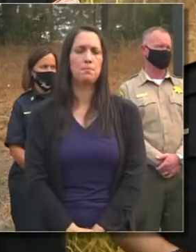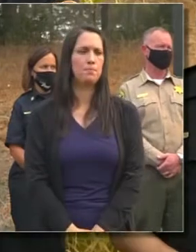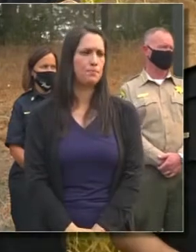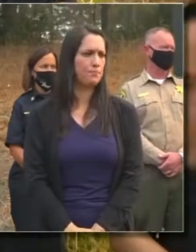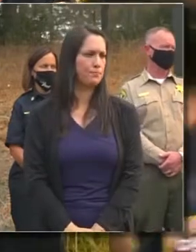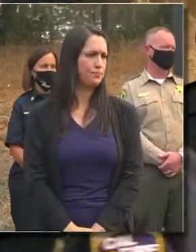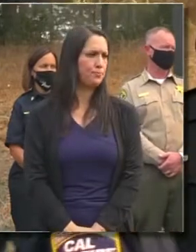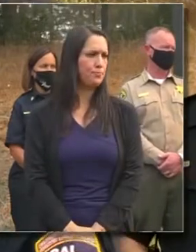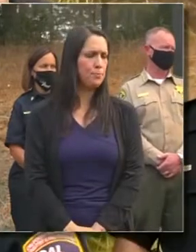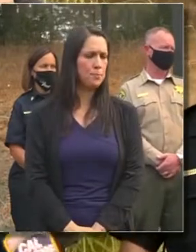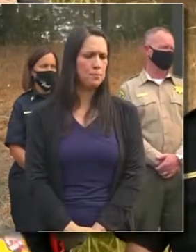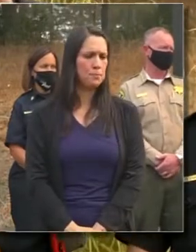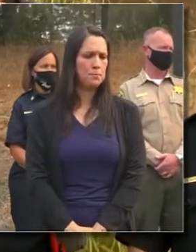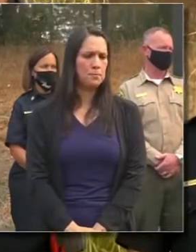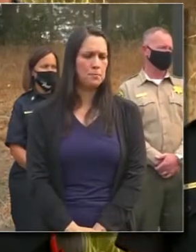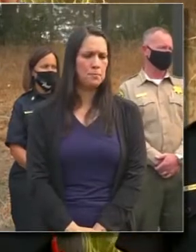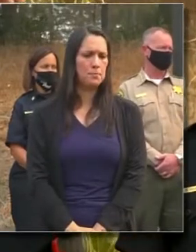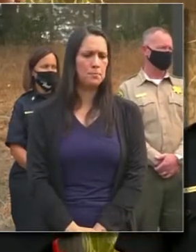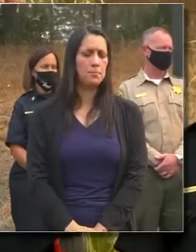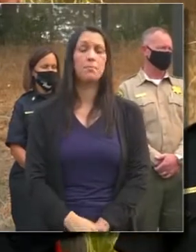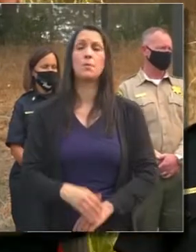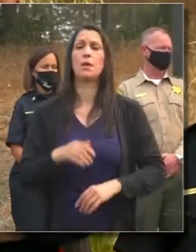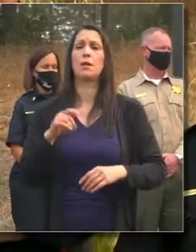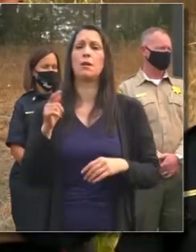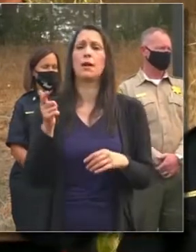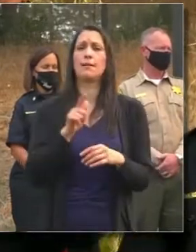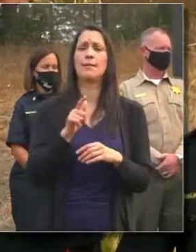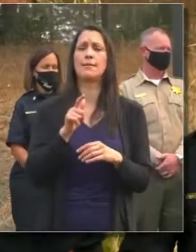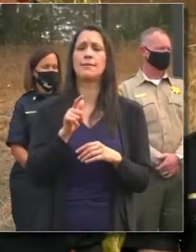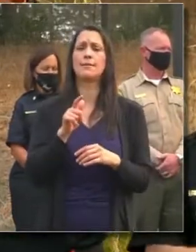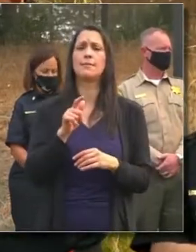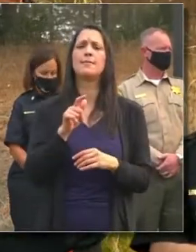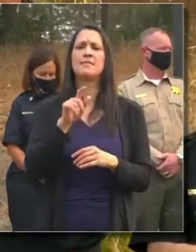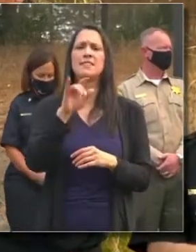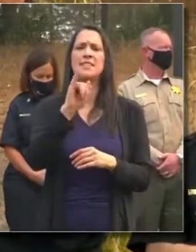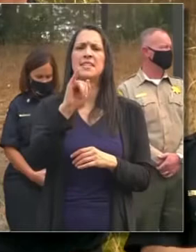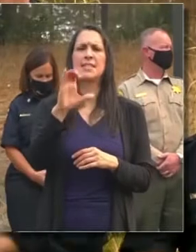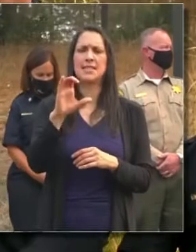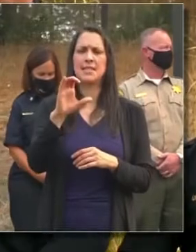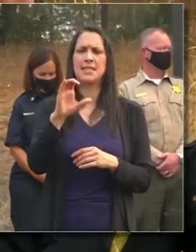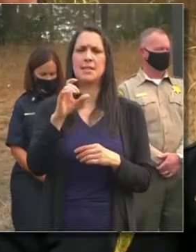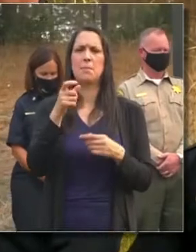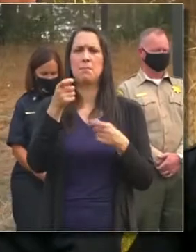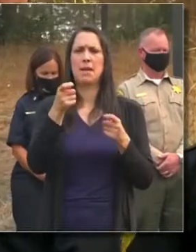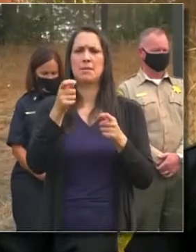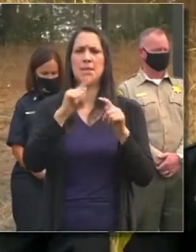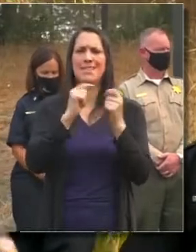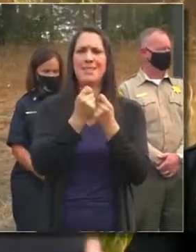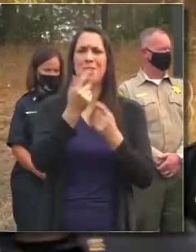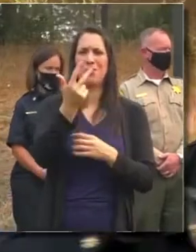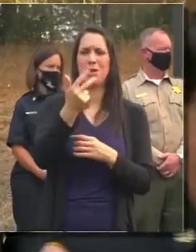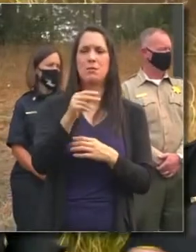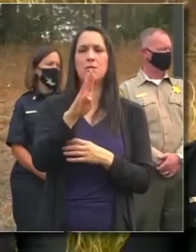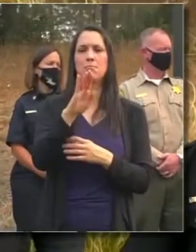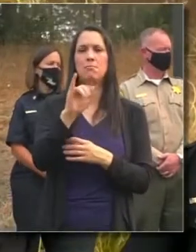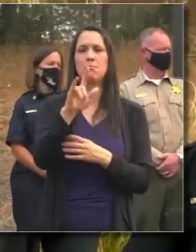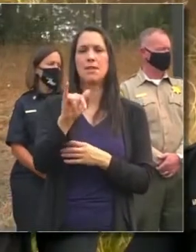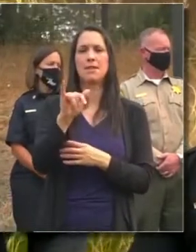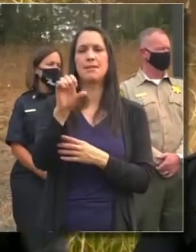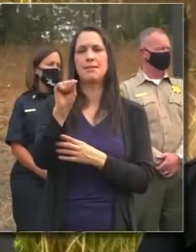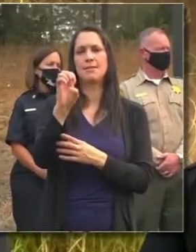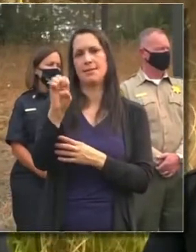muchas gracias hablando a continuación él como el comandante del equipo 3 bilis